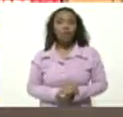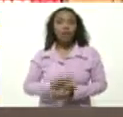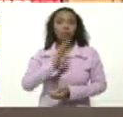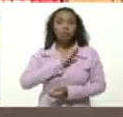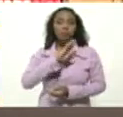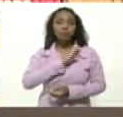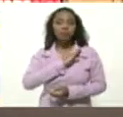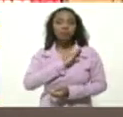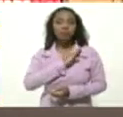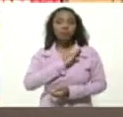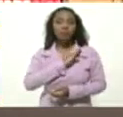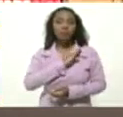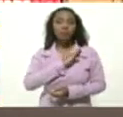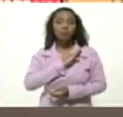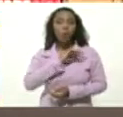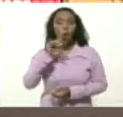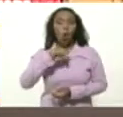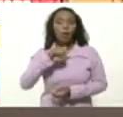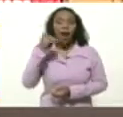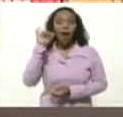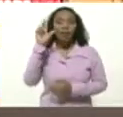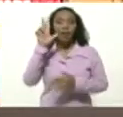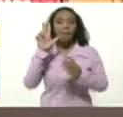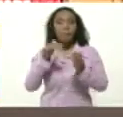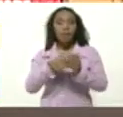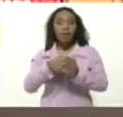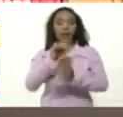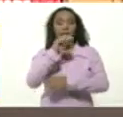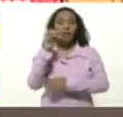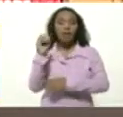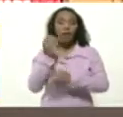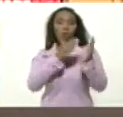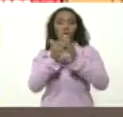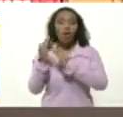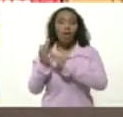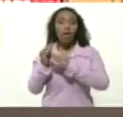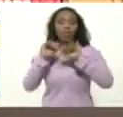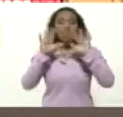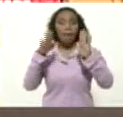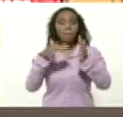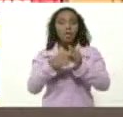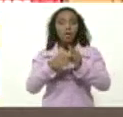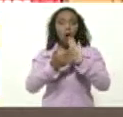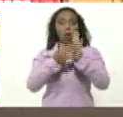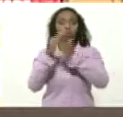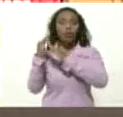Tengamos, hoy tenemos 3.500 comunas, tengamos 10.000 comunas.